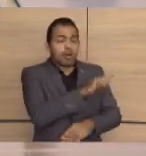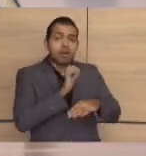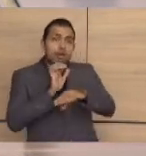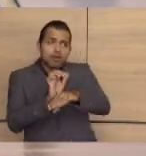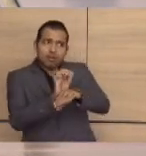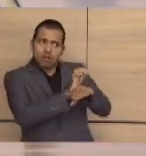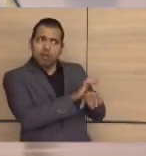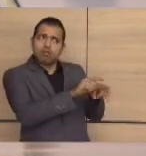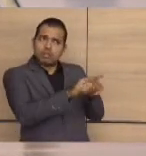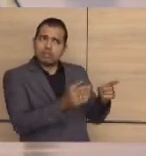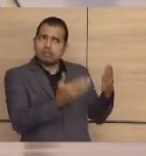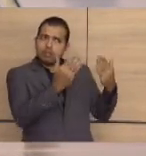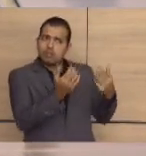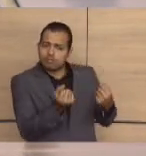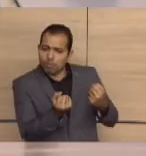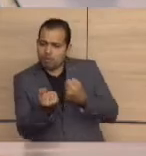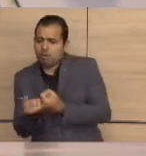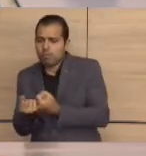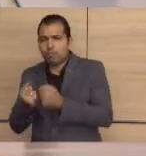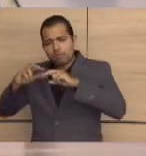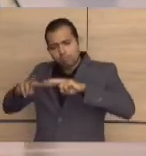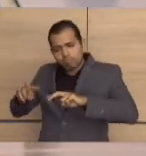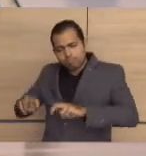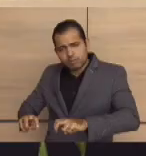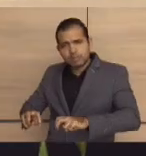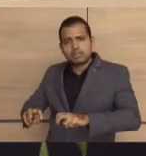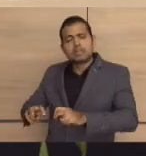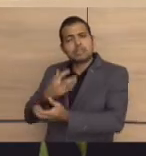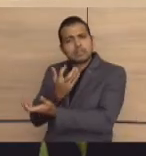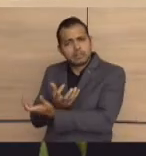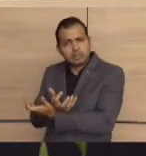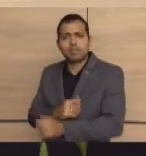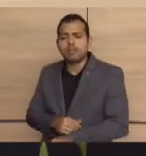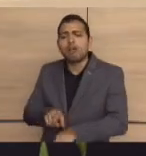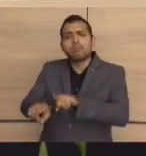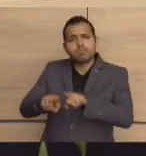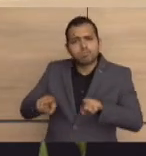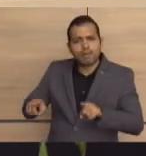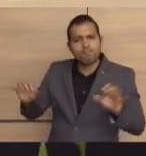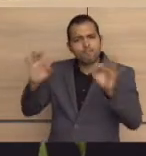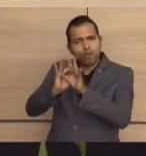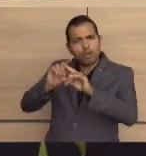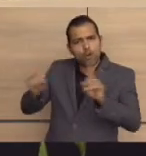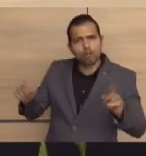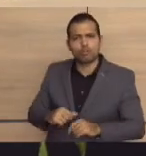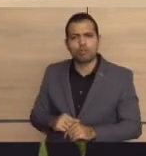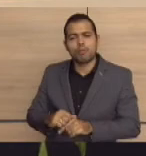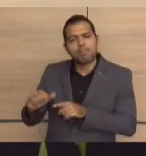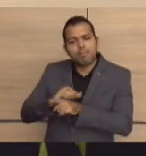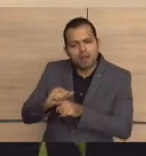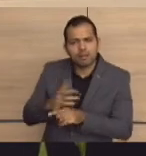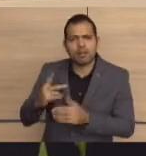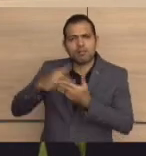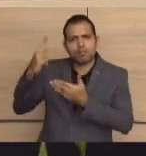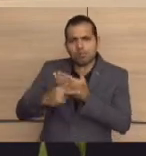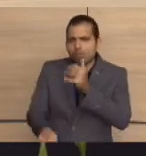diferentes métodos, diferentes enfoques, prácticas y proyectos pedagógicos que realmente movilicen con rigor la